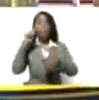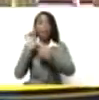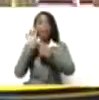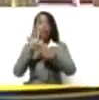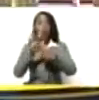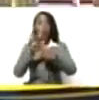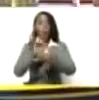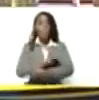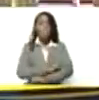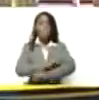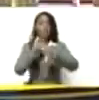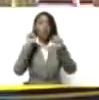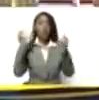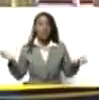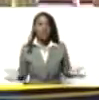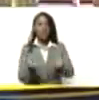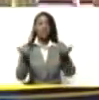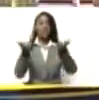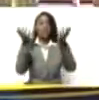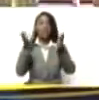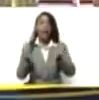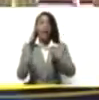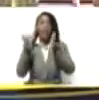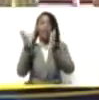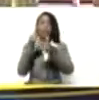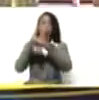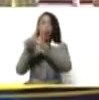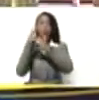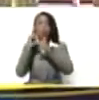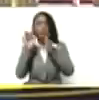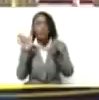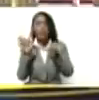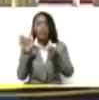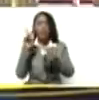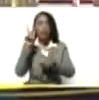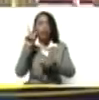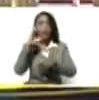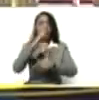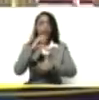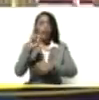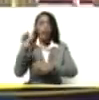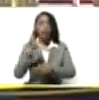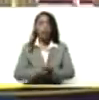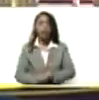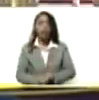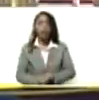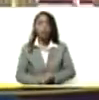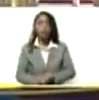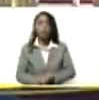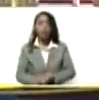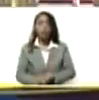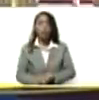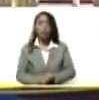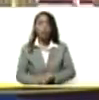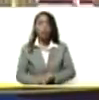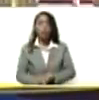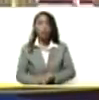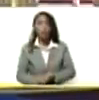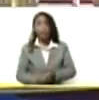para quemar el almacén de las máquinas electorales del consejo nacional electoral valga el